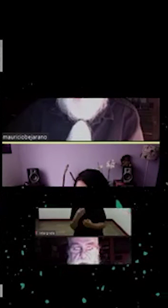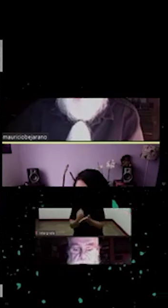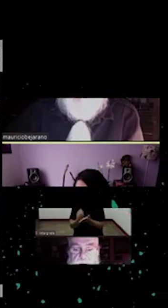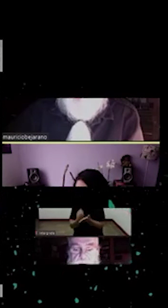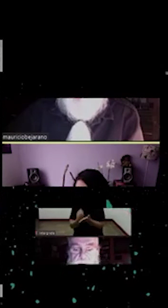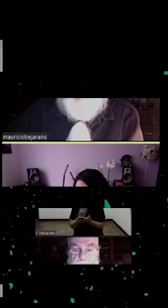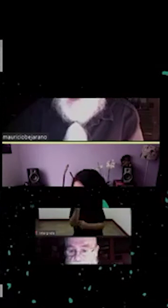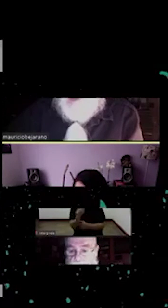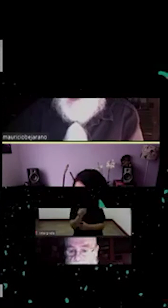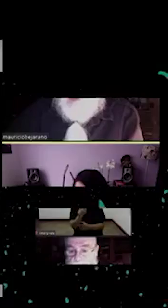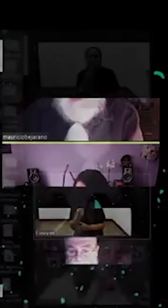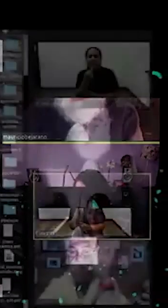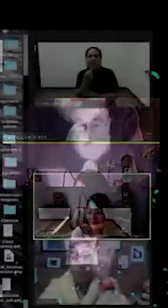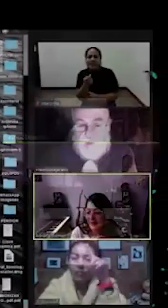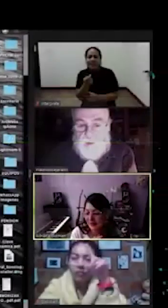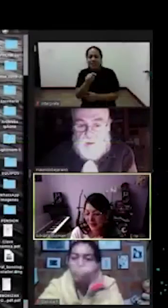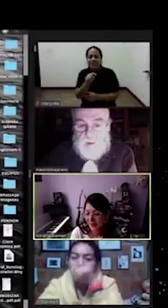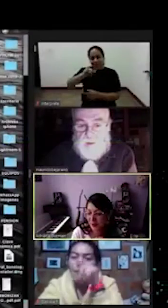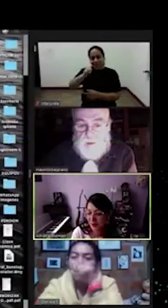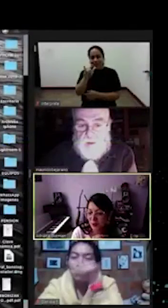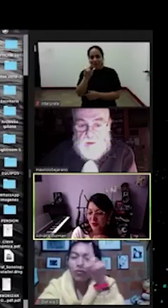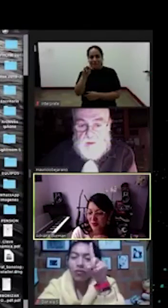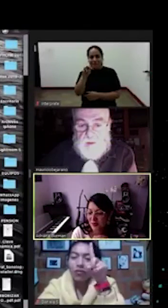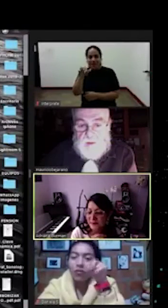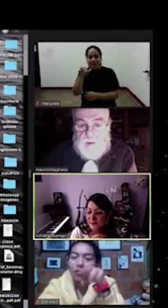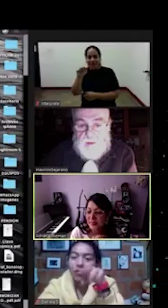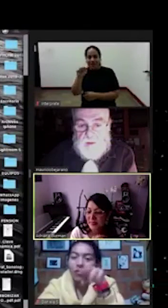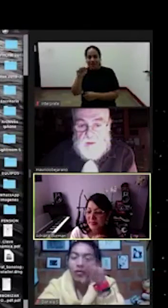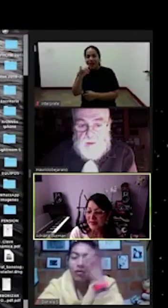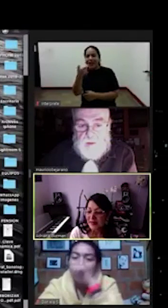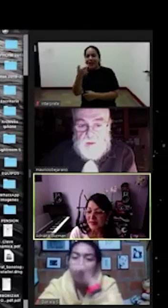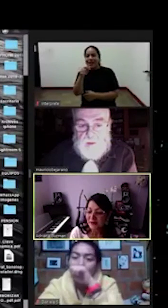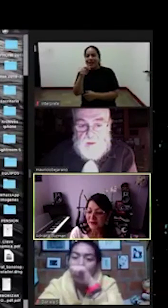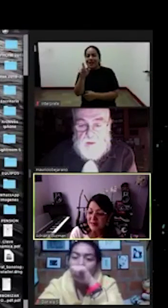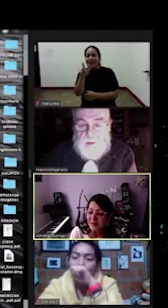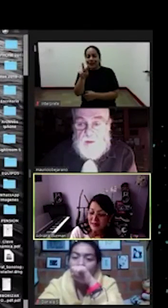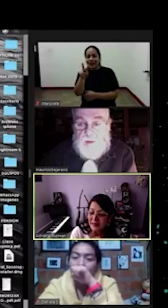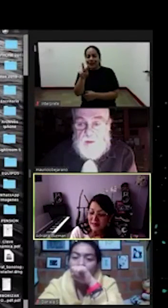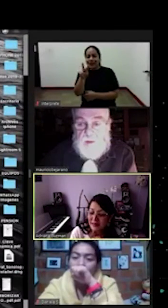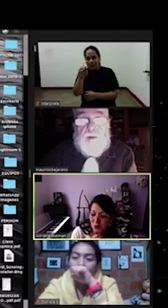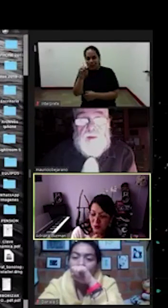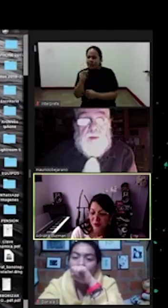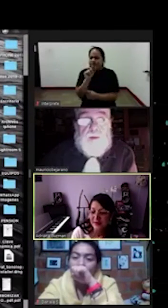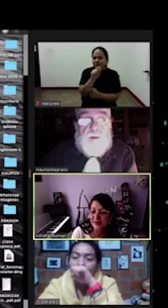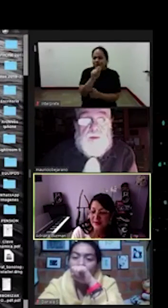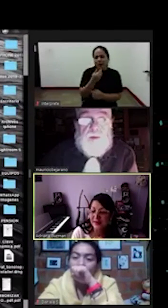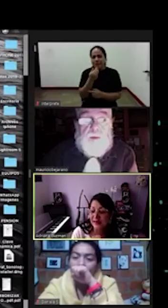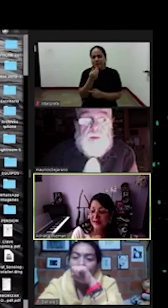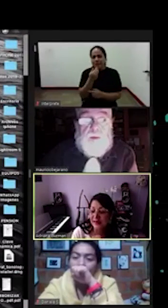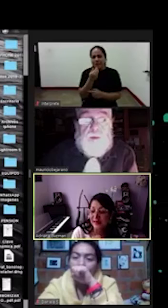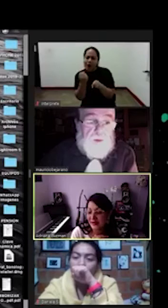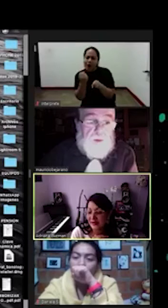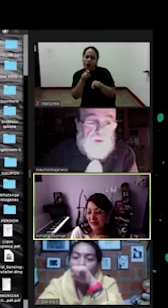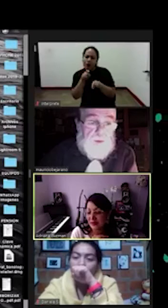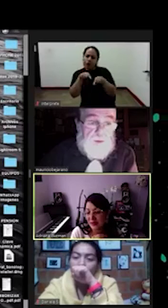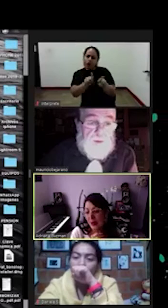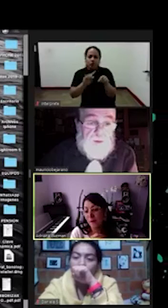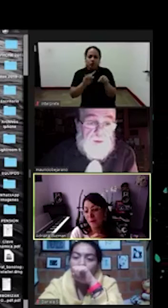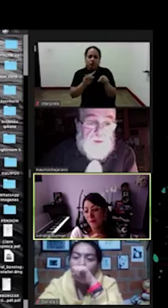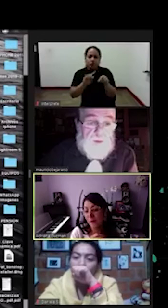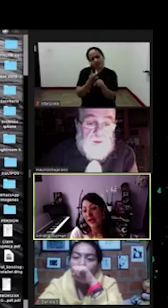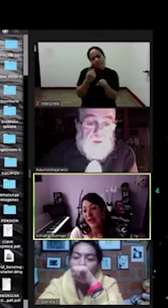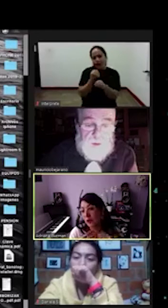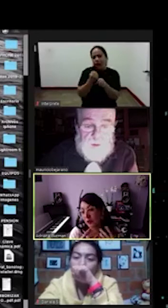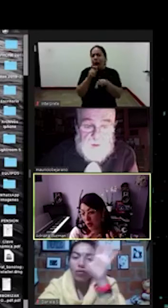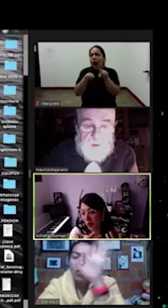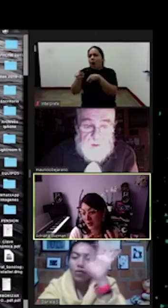llama Jimena Guerrero, y ella nos pregunta si dentro de tu producción artística has realizado